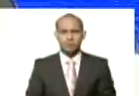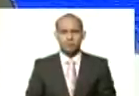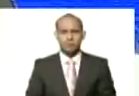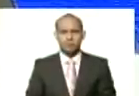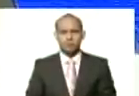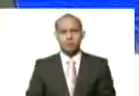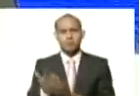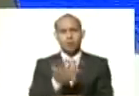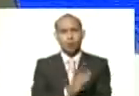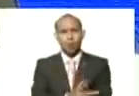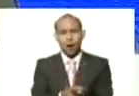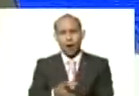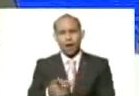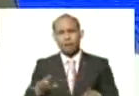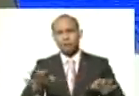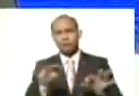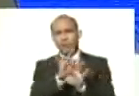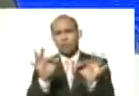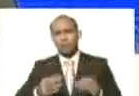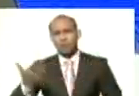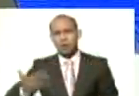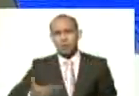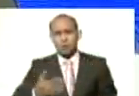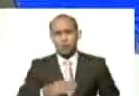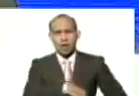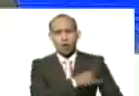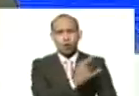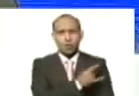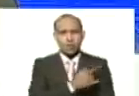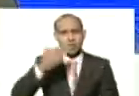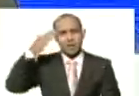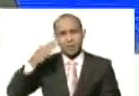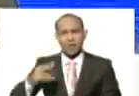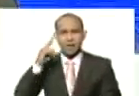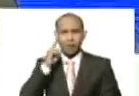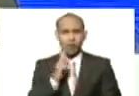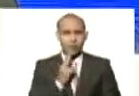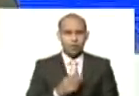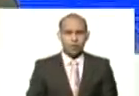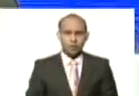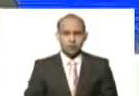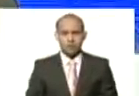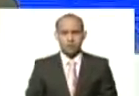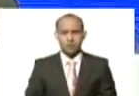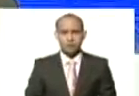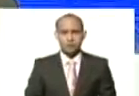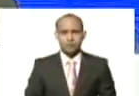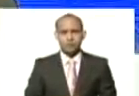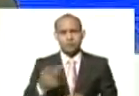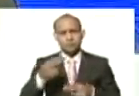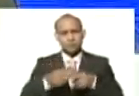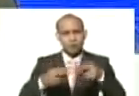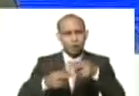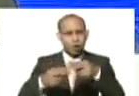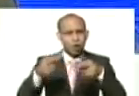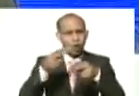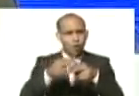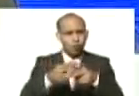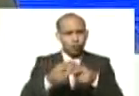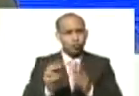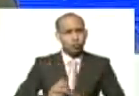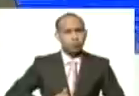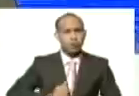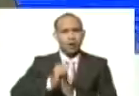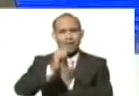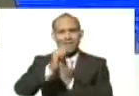Ahí juega un papel muy importante la Universidad Militar Bolivariana en la construcción de un